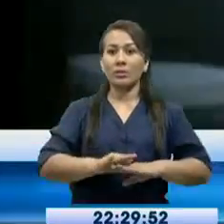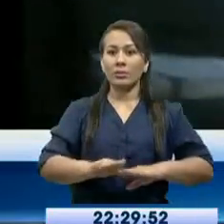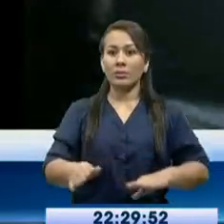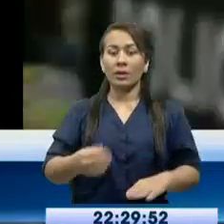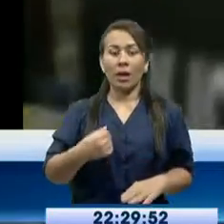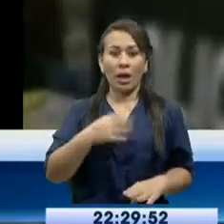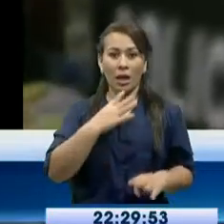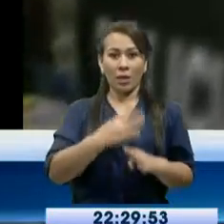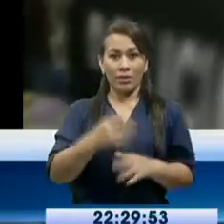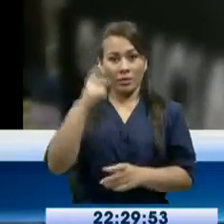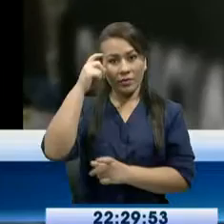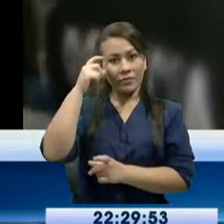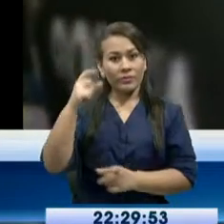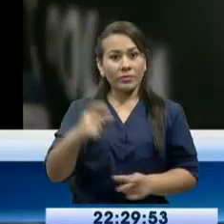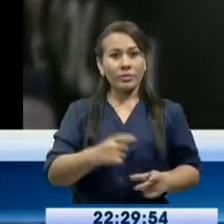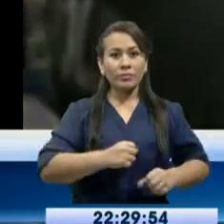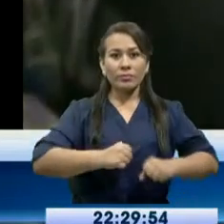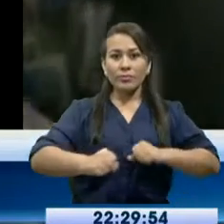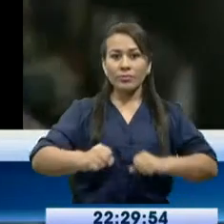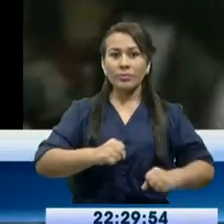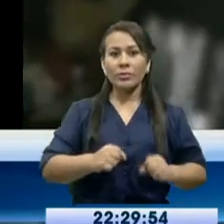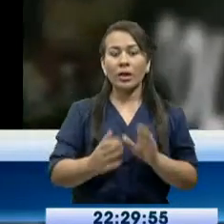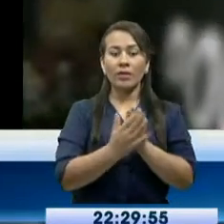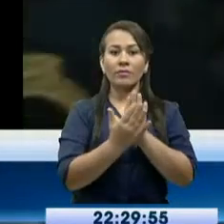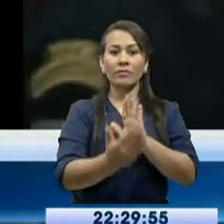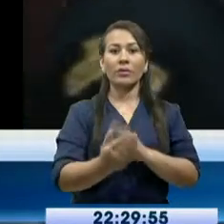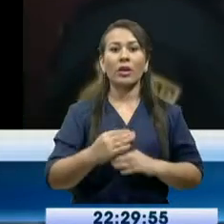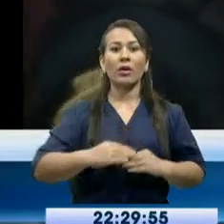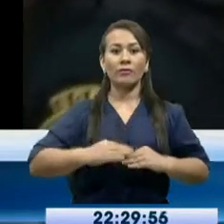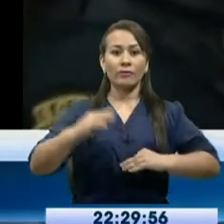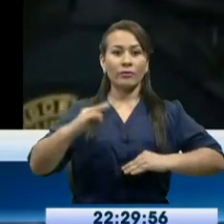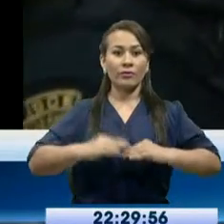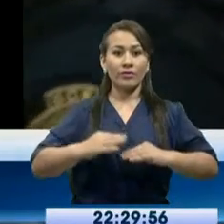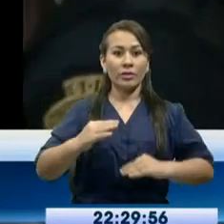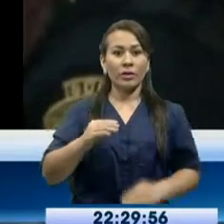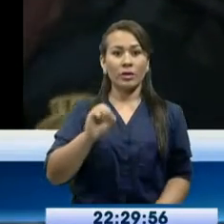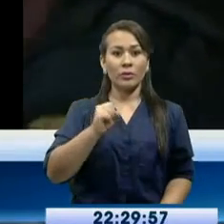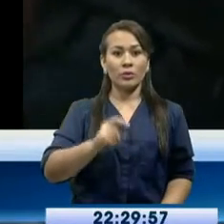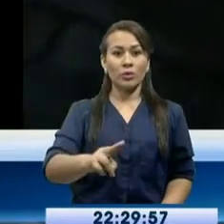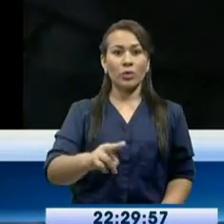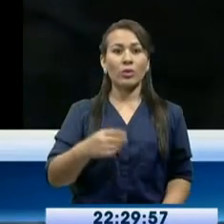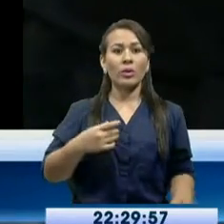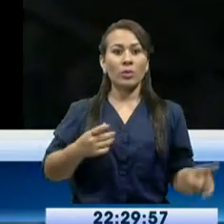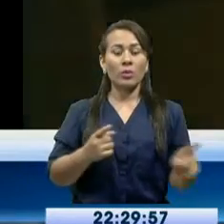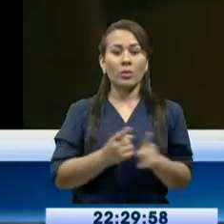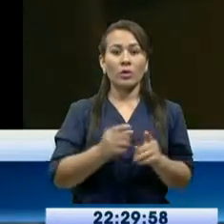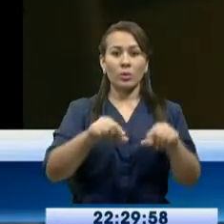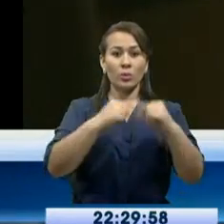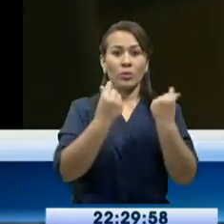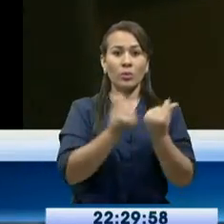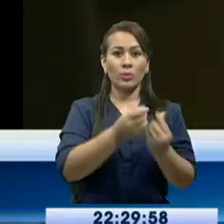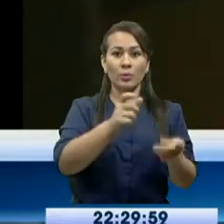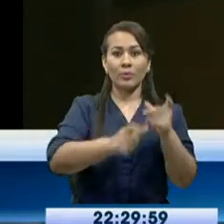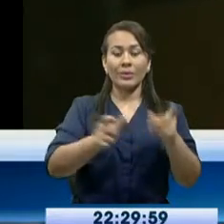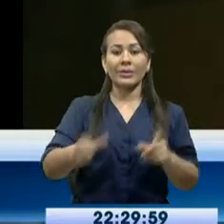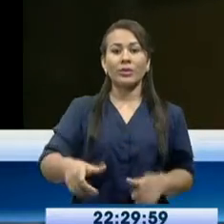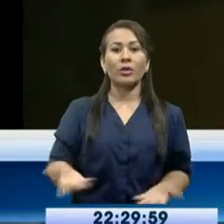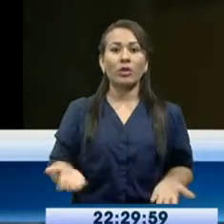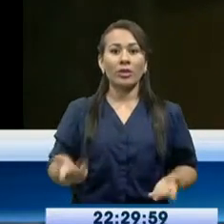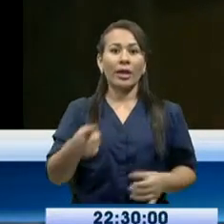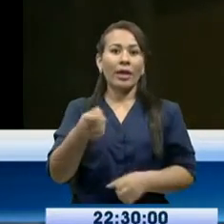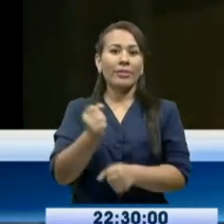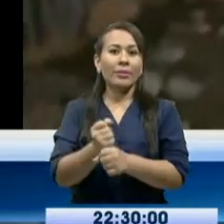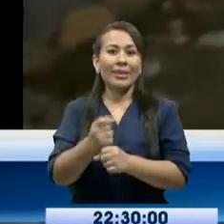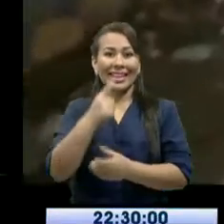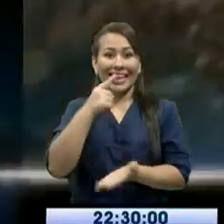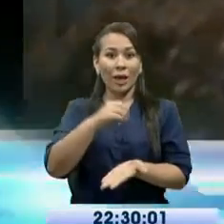Fiscalía, efectuaron el operativo denominado Frontera Sur, mediante el cual desarticularon una presunta banda de extorsionadores que operaba en